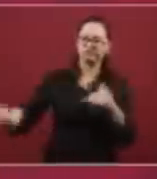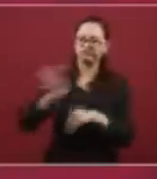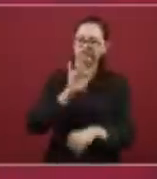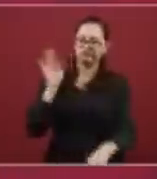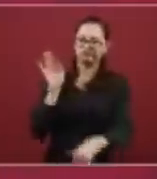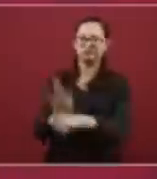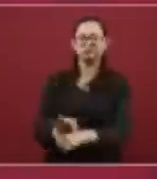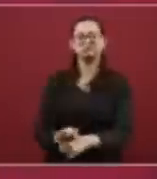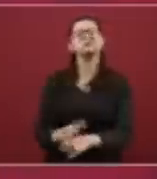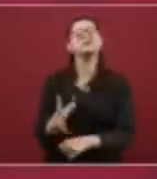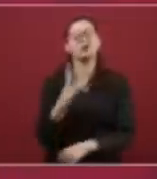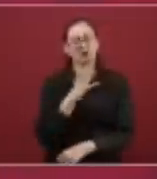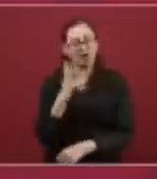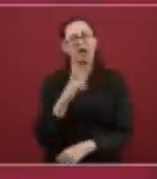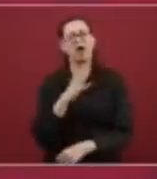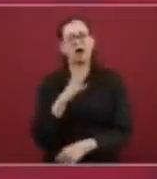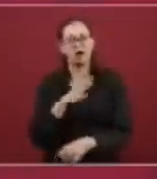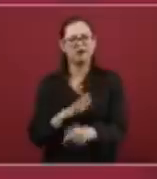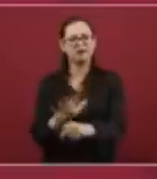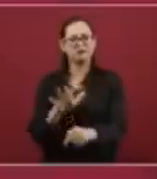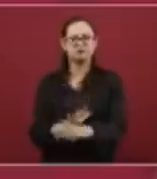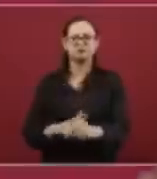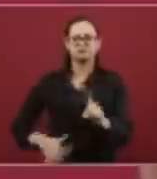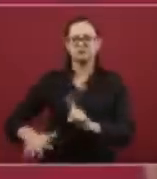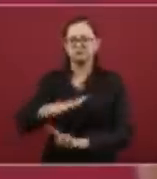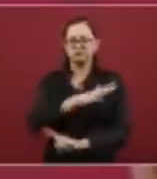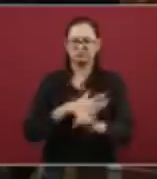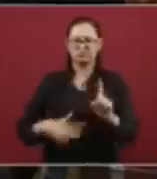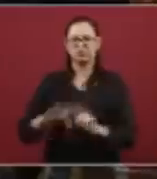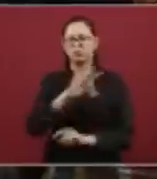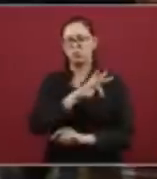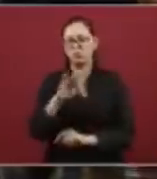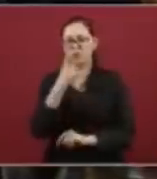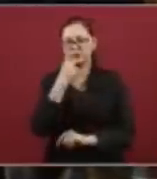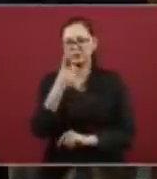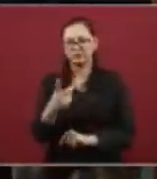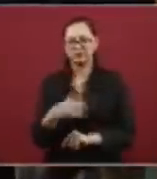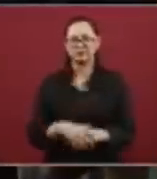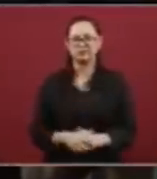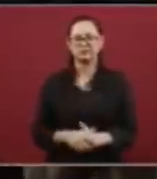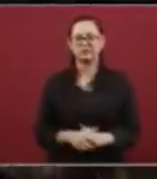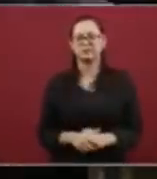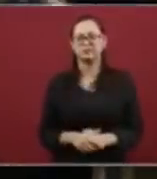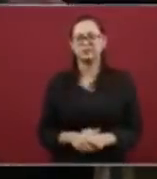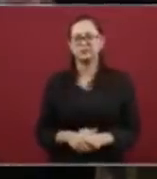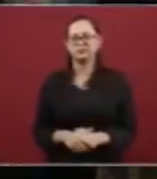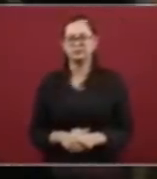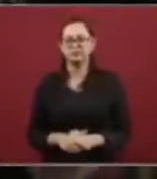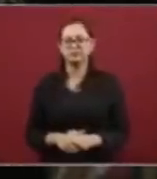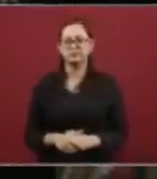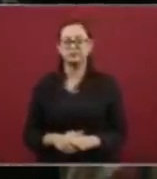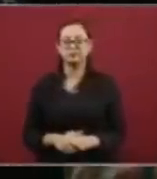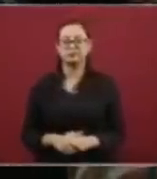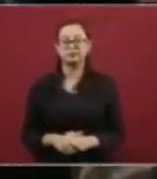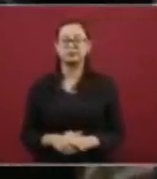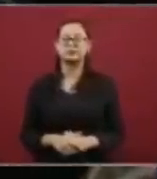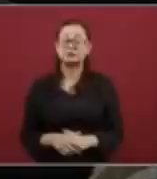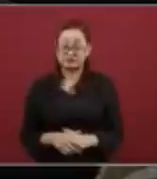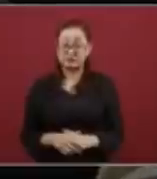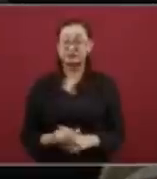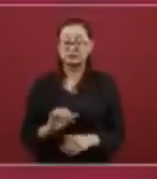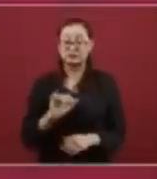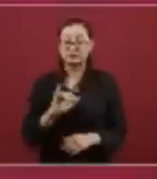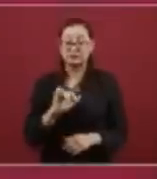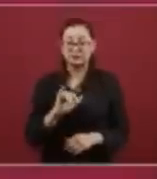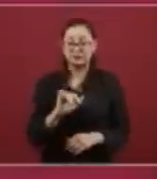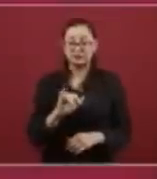condiciones inmejorables para eso. Es lo que te puedo contestar. ¿Y lo del tráfico de órganos? Sí, en ese marco